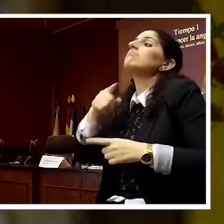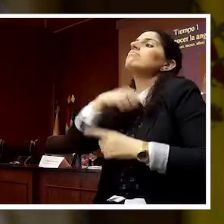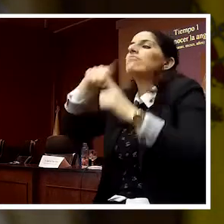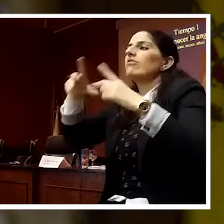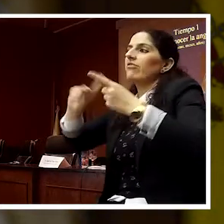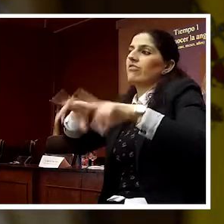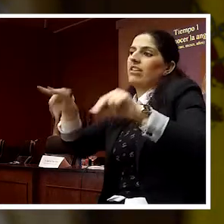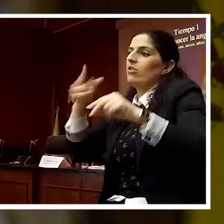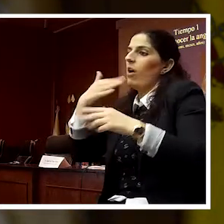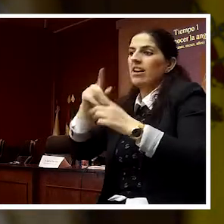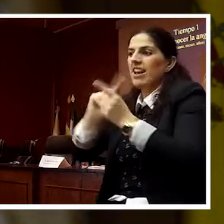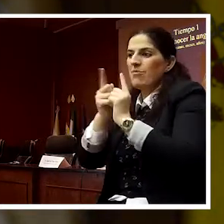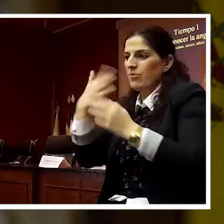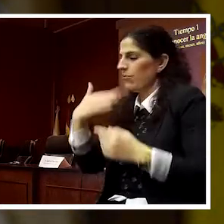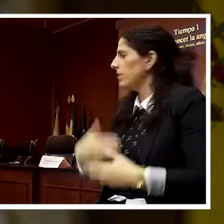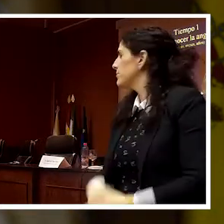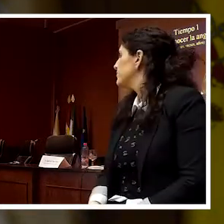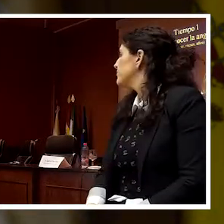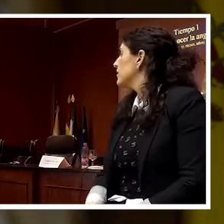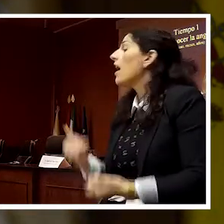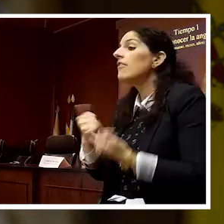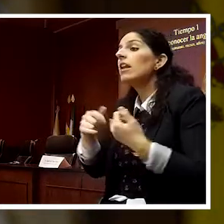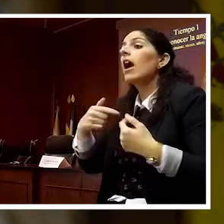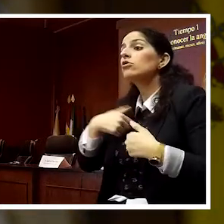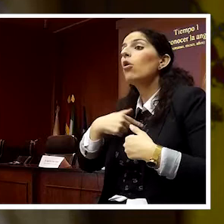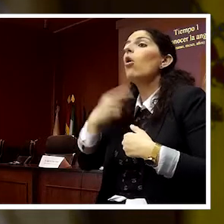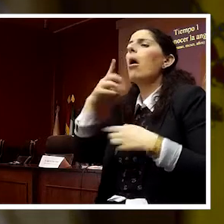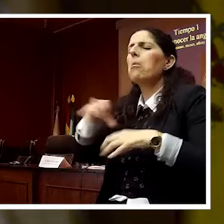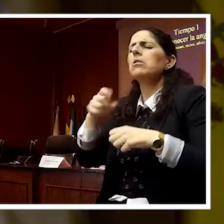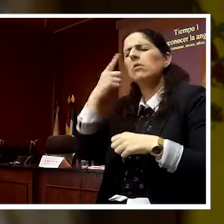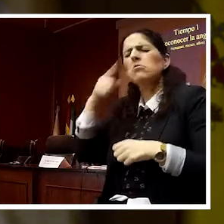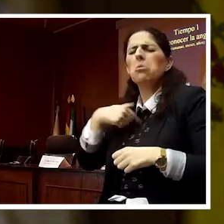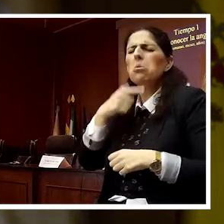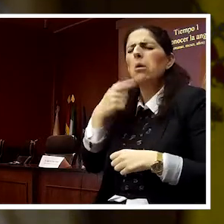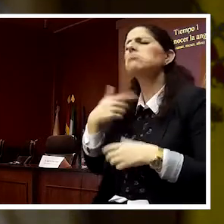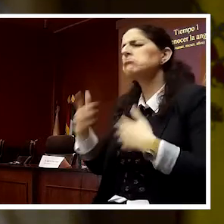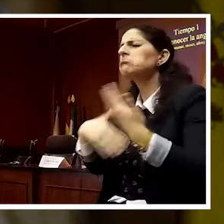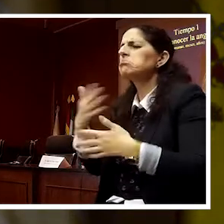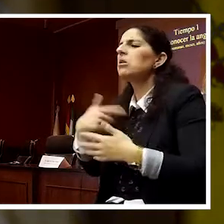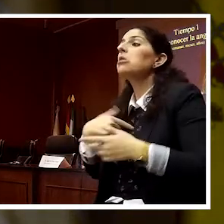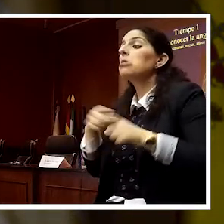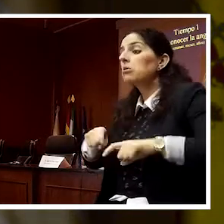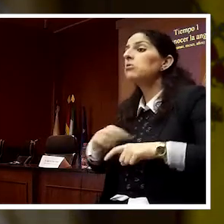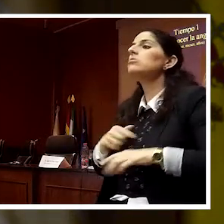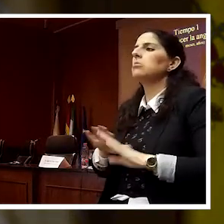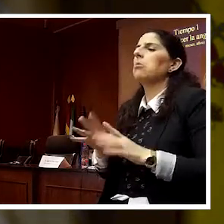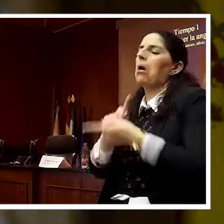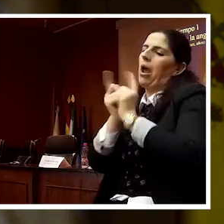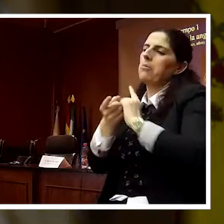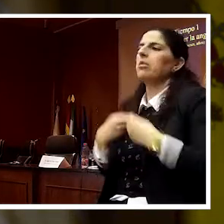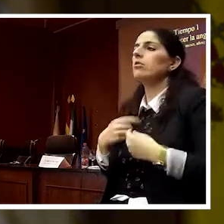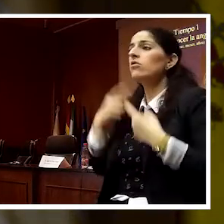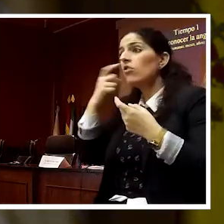el paciente aprende a reconocer que calma con el reposo y con